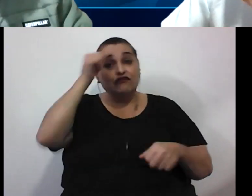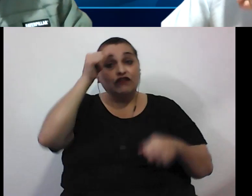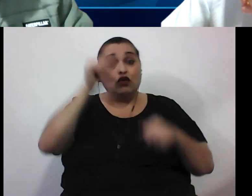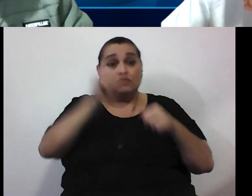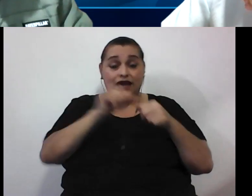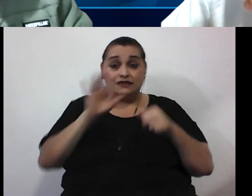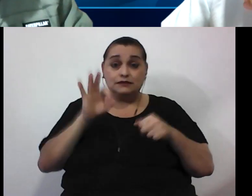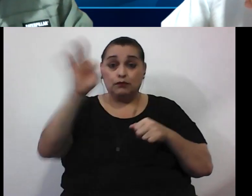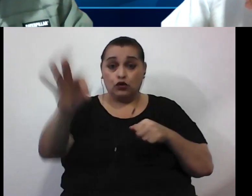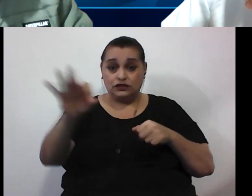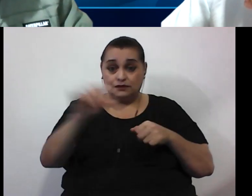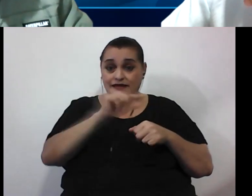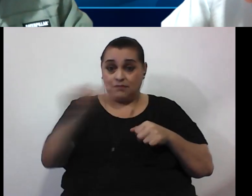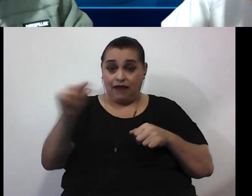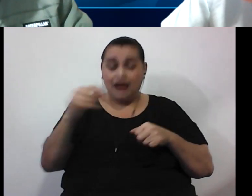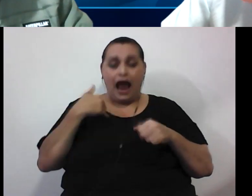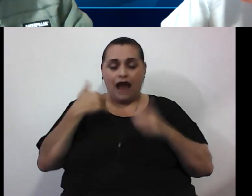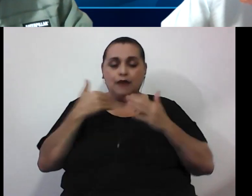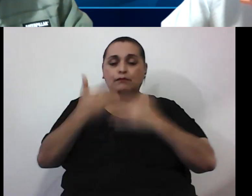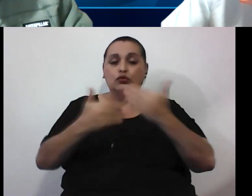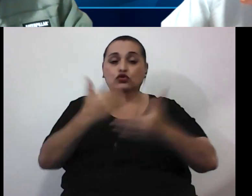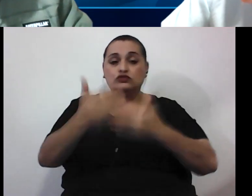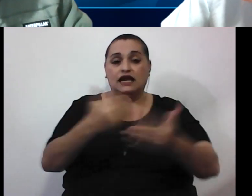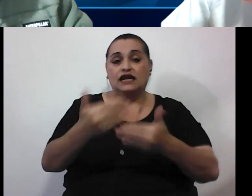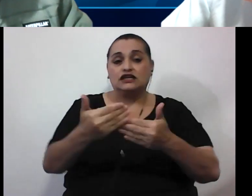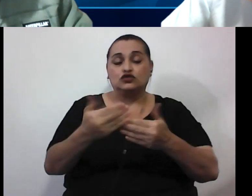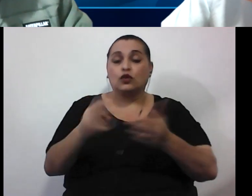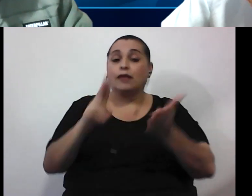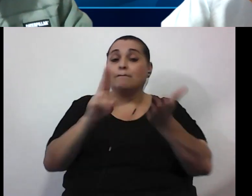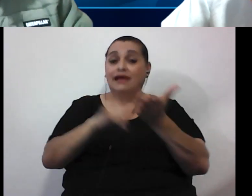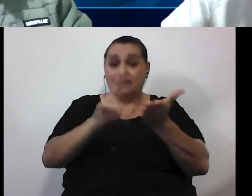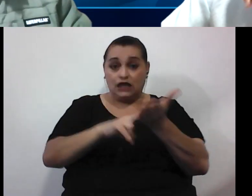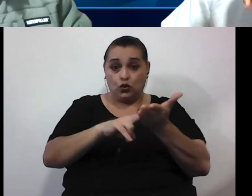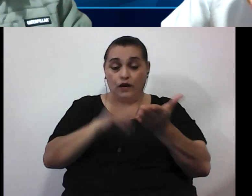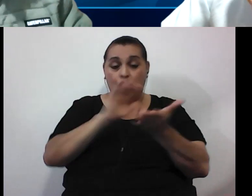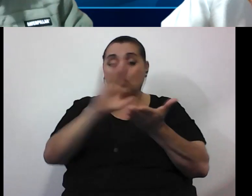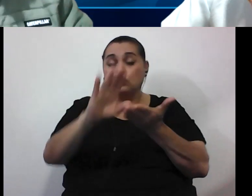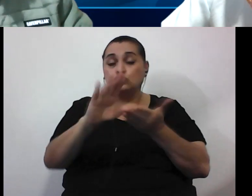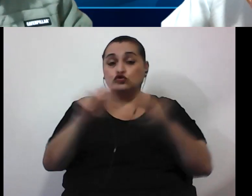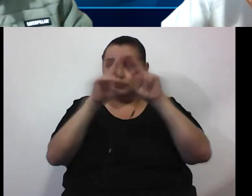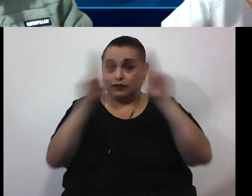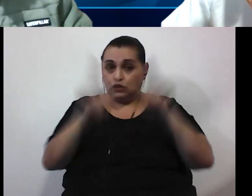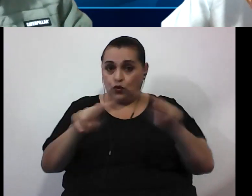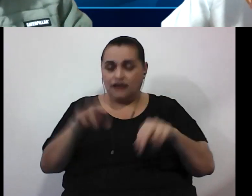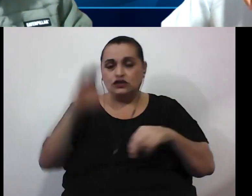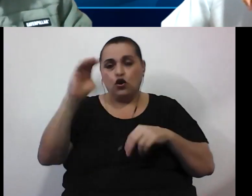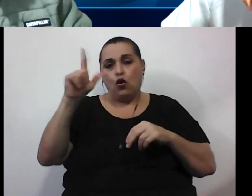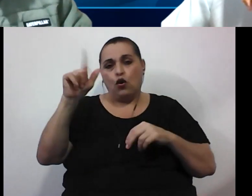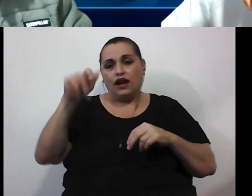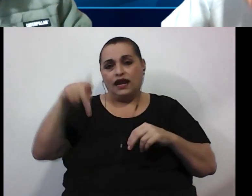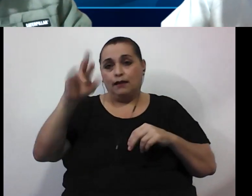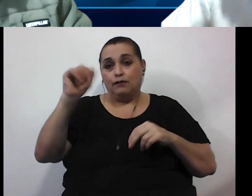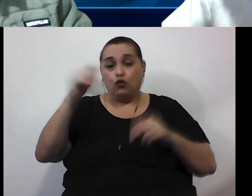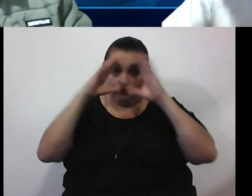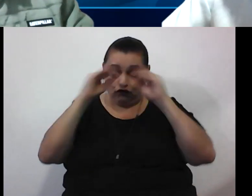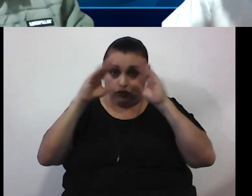próxima semana hay proceso de matrícula de cursos virtuales en Colipro. para que estén informados y puedan revisar